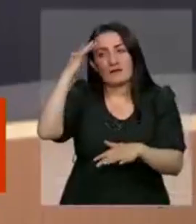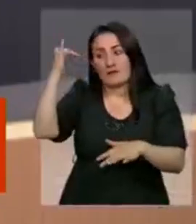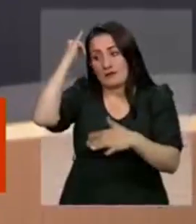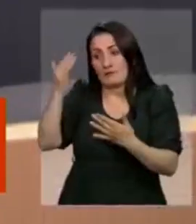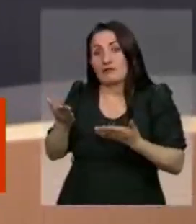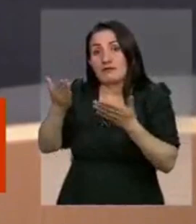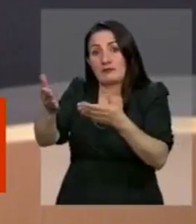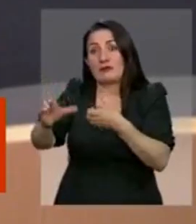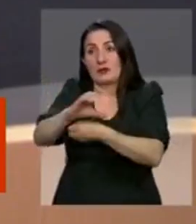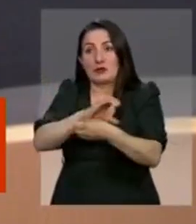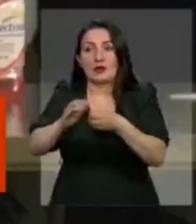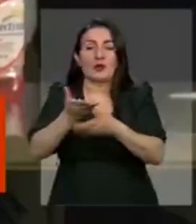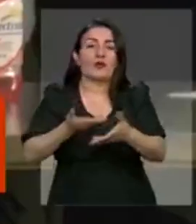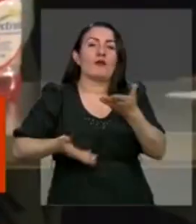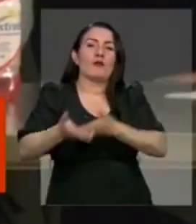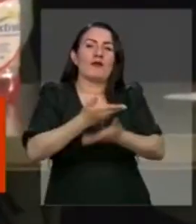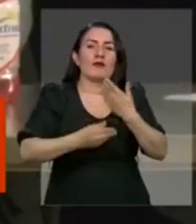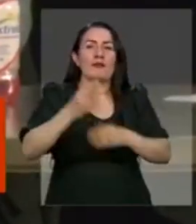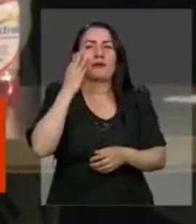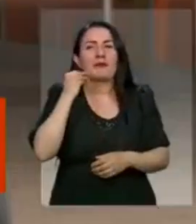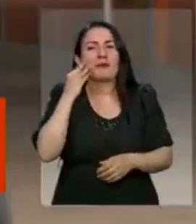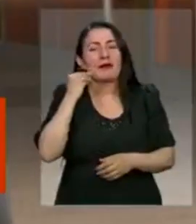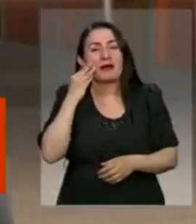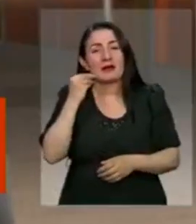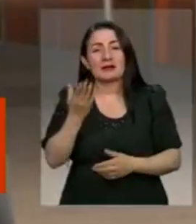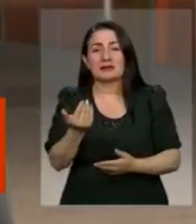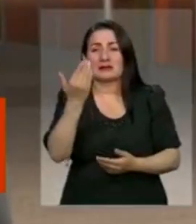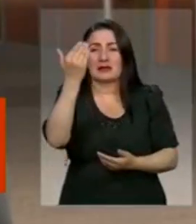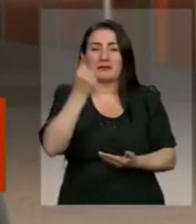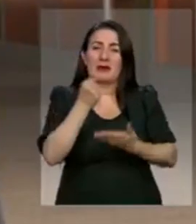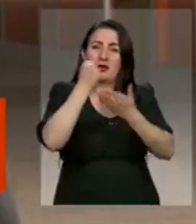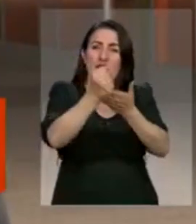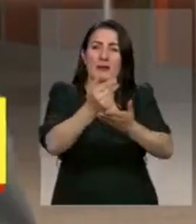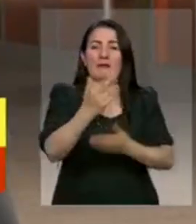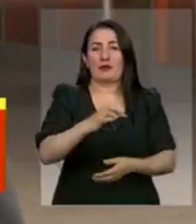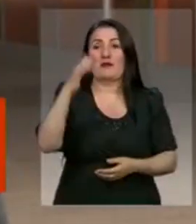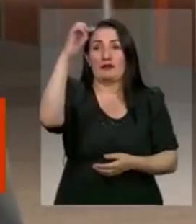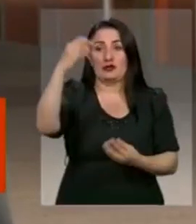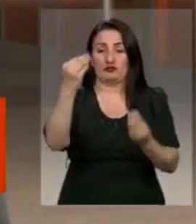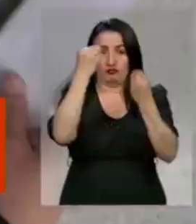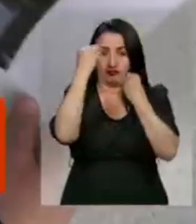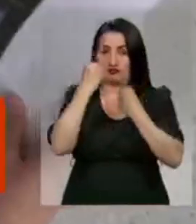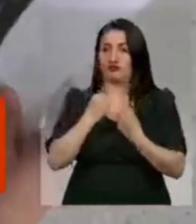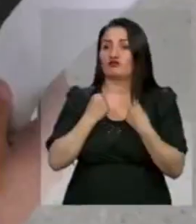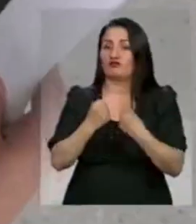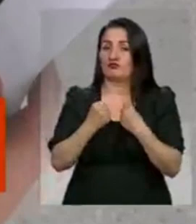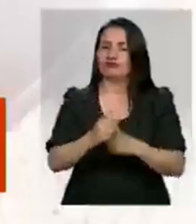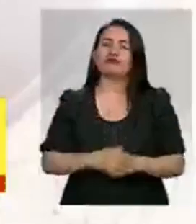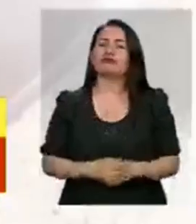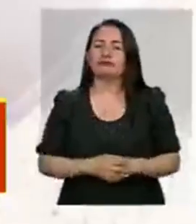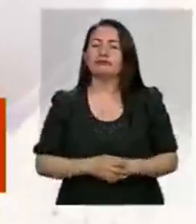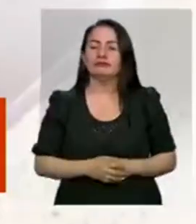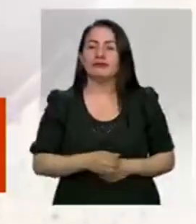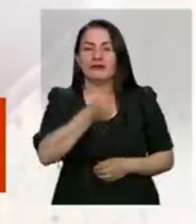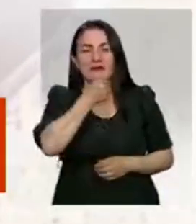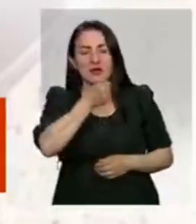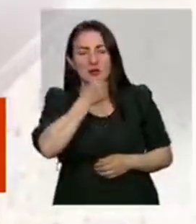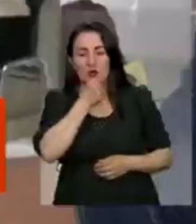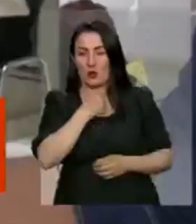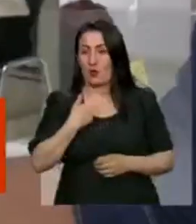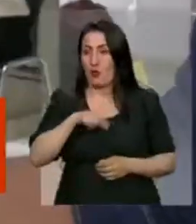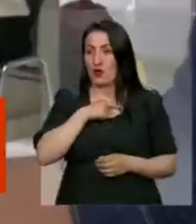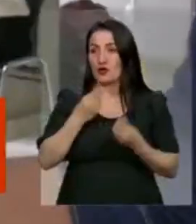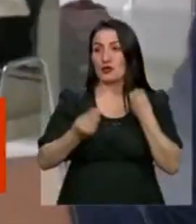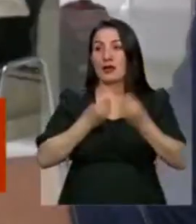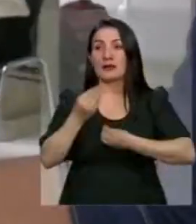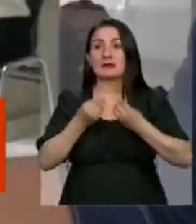ciudad. Compartir experiencias, que finalmente es lo que ayuda a los profesionales a formarse más. Es retomar ese periodismo alternativo y crítico